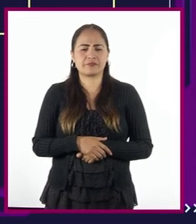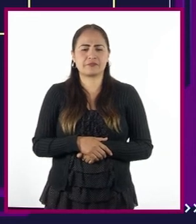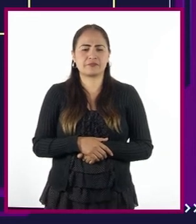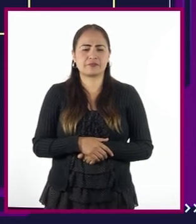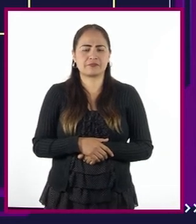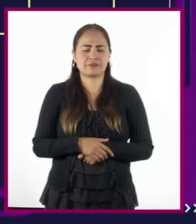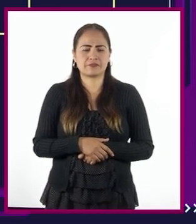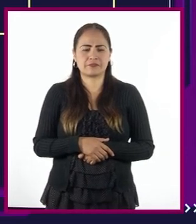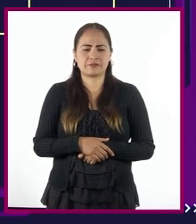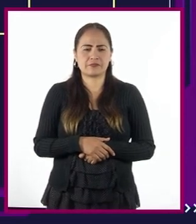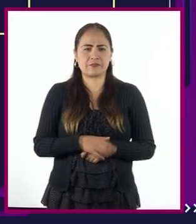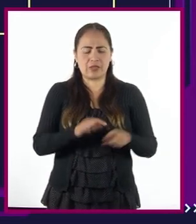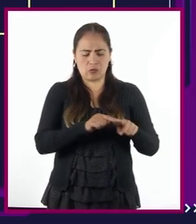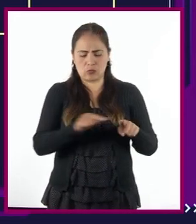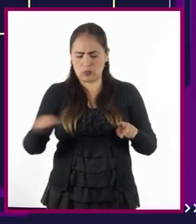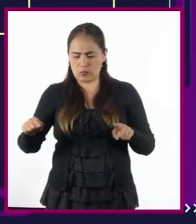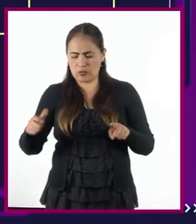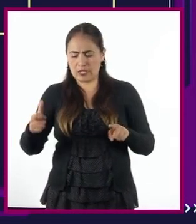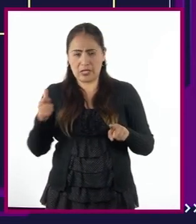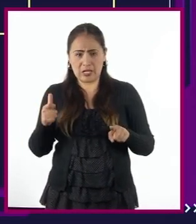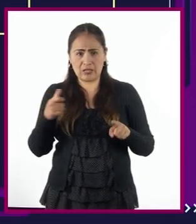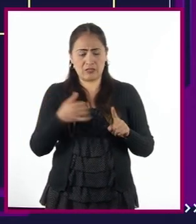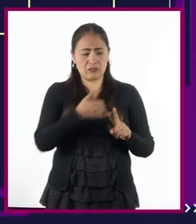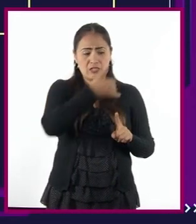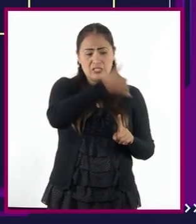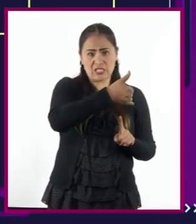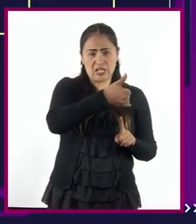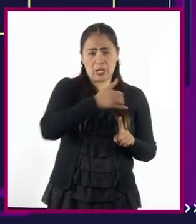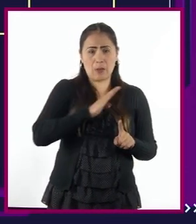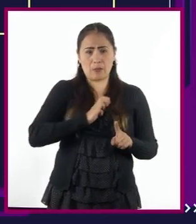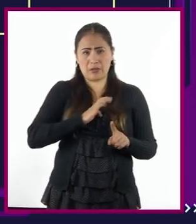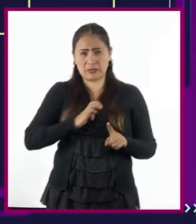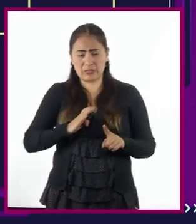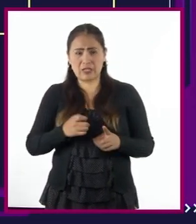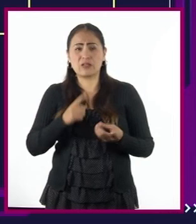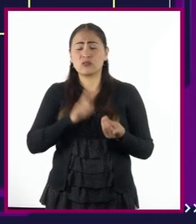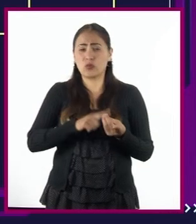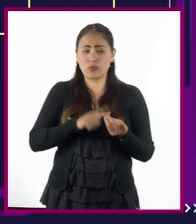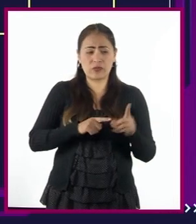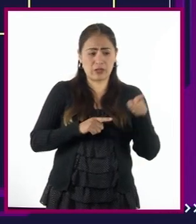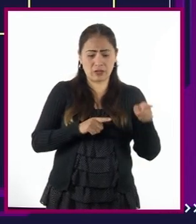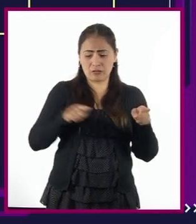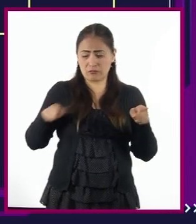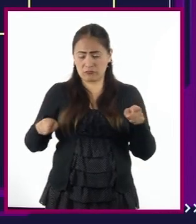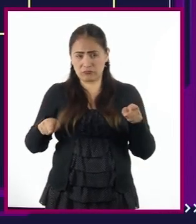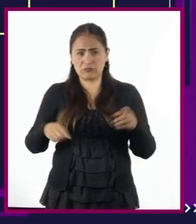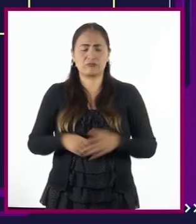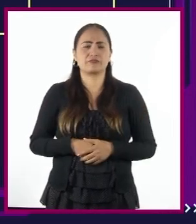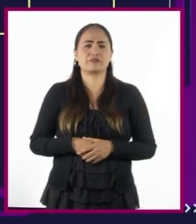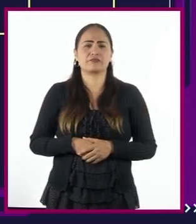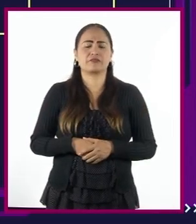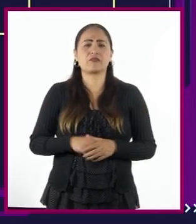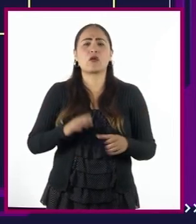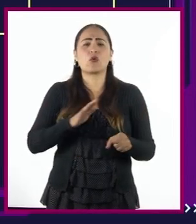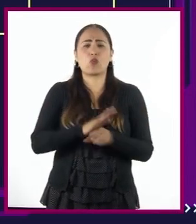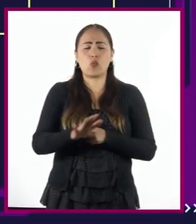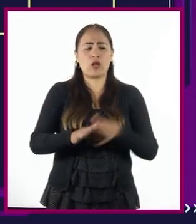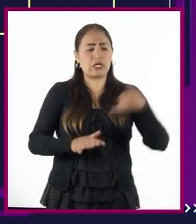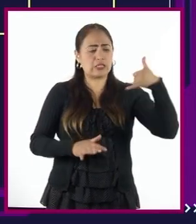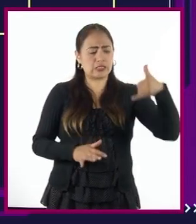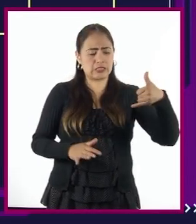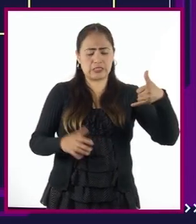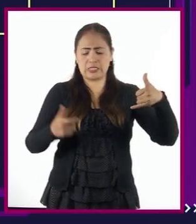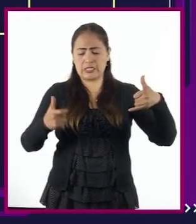usarían para colocar la cantidad de bacterias? Inciso B. ¿En qué eje colocarían el